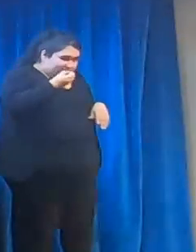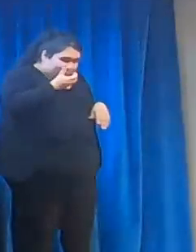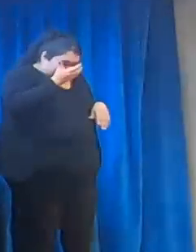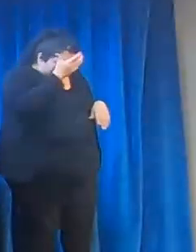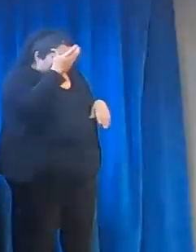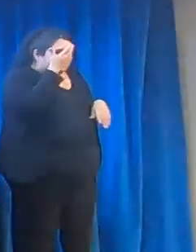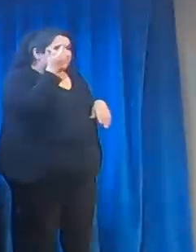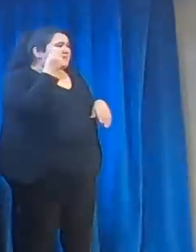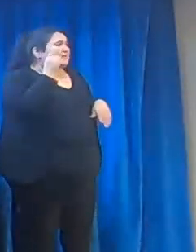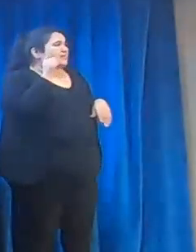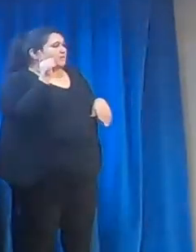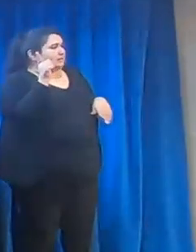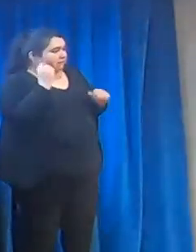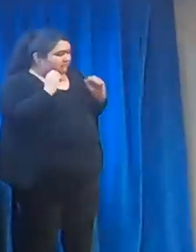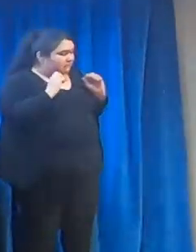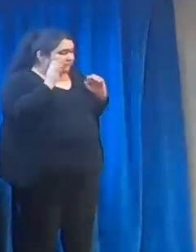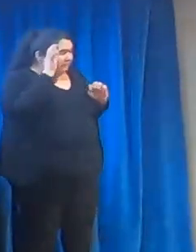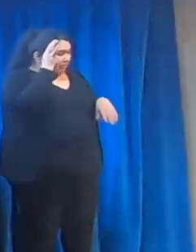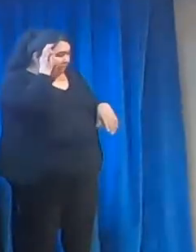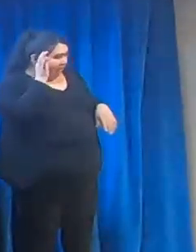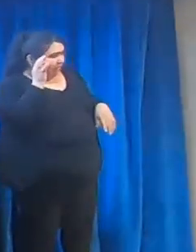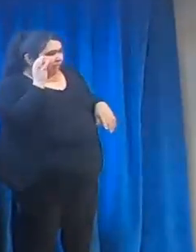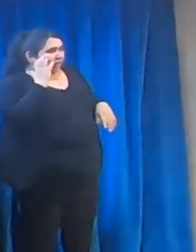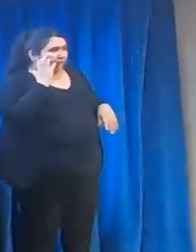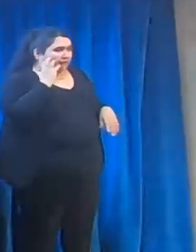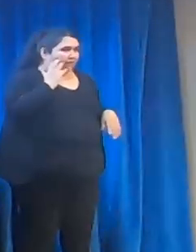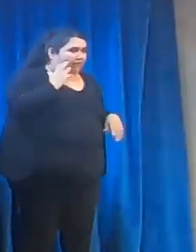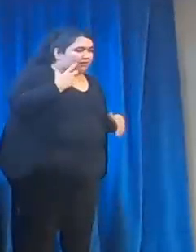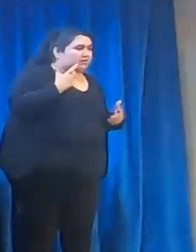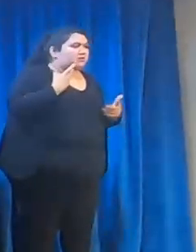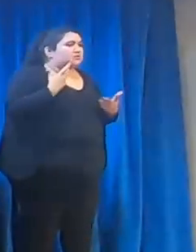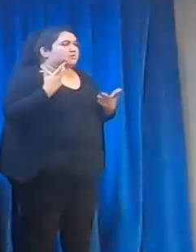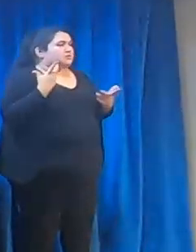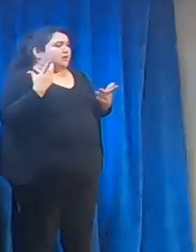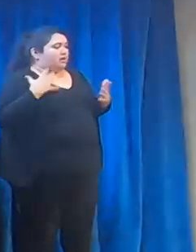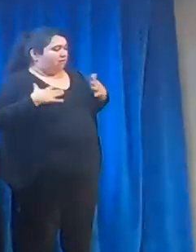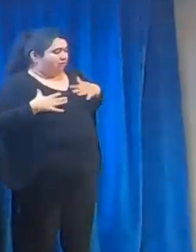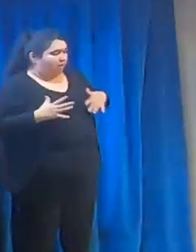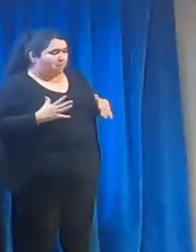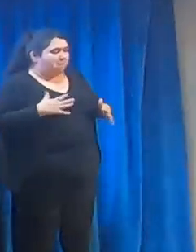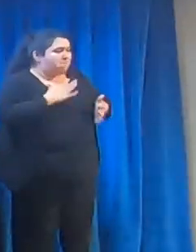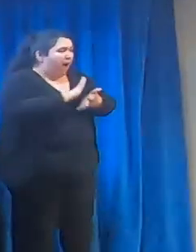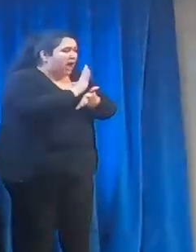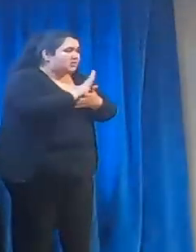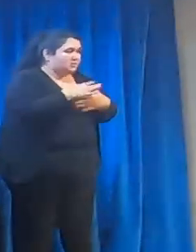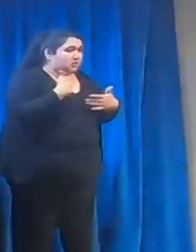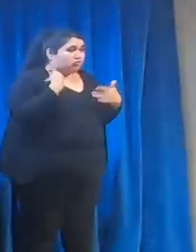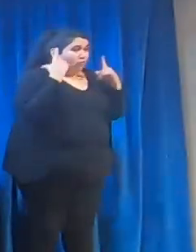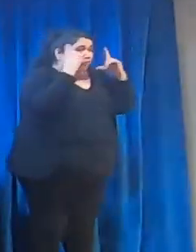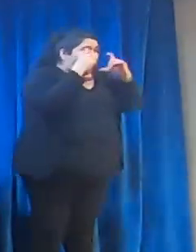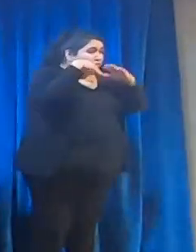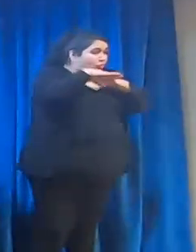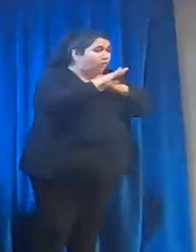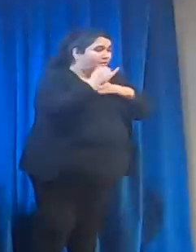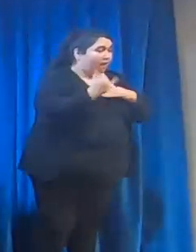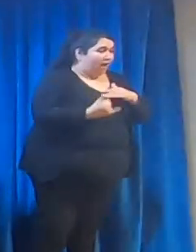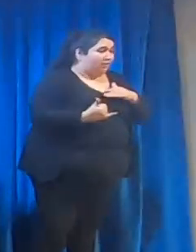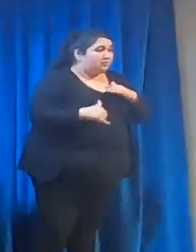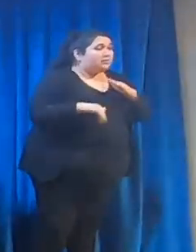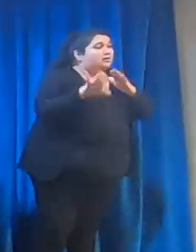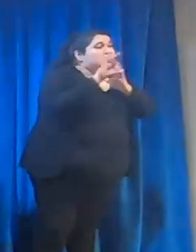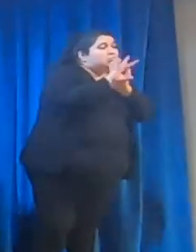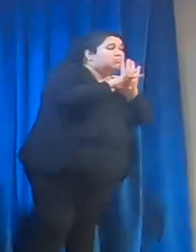puso nervioso, que transpiró, que por ahí transpiró y manchó cosas. Todo lo tengo en una foto y hago stickers,